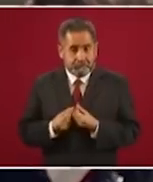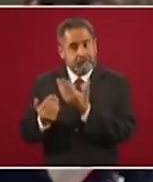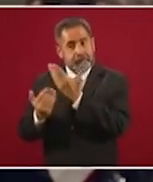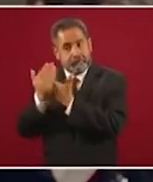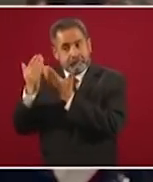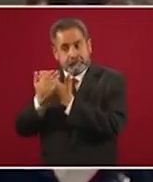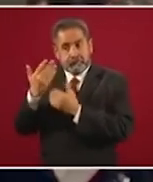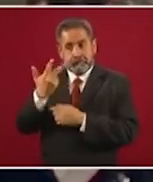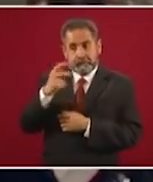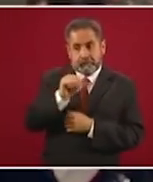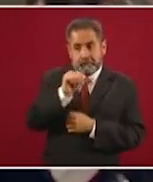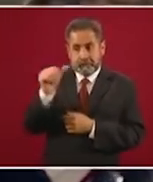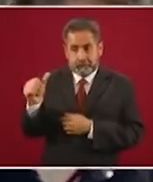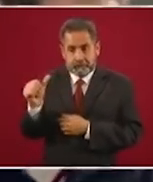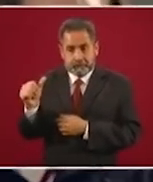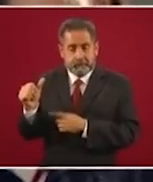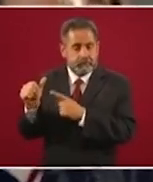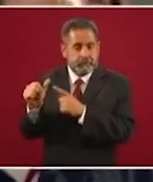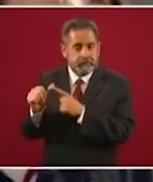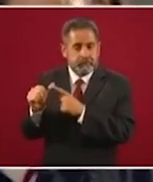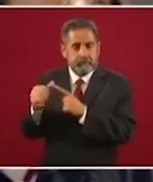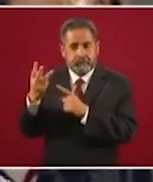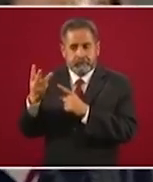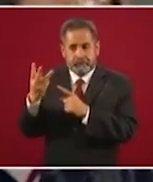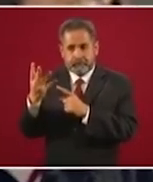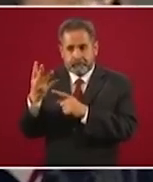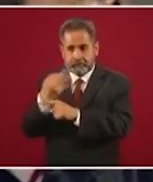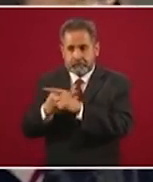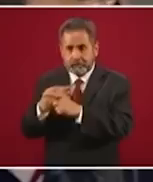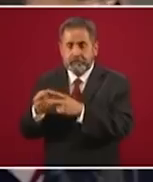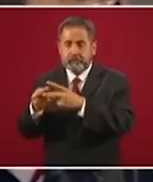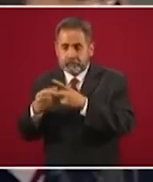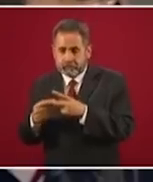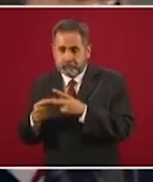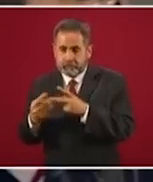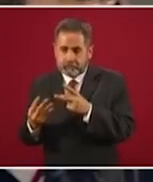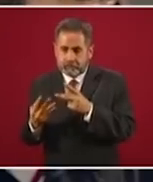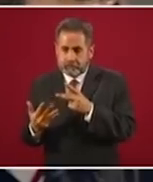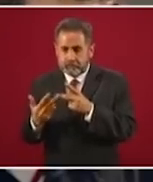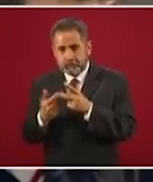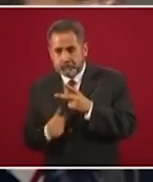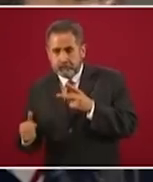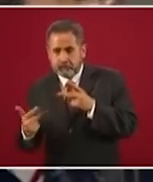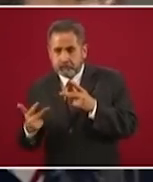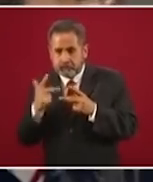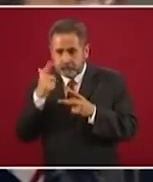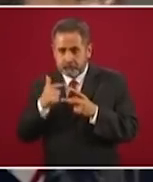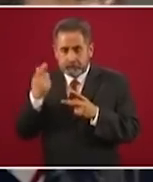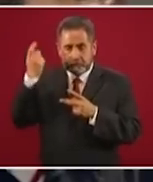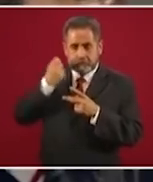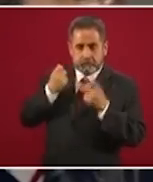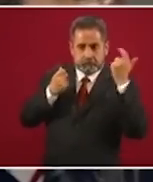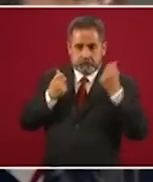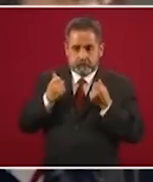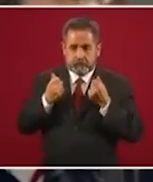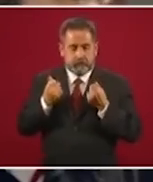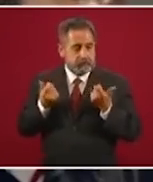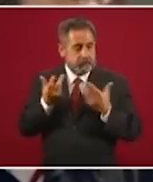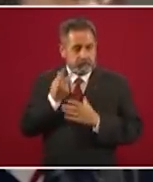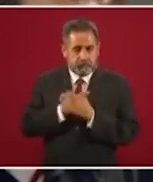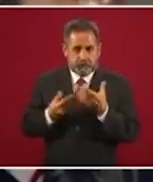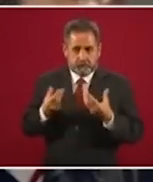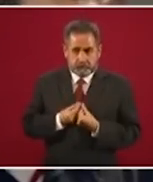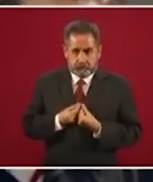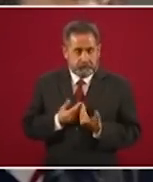de 8 de la mañana o 7 de la mañana hasta las 3, 4 y empezaban otra vez a las 4, 8 de la noche. Esas son fugas, presidente, y yo no